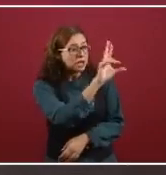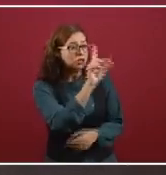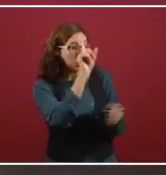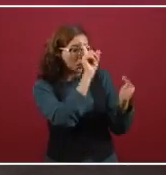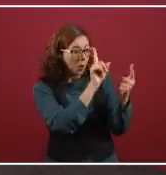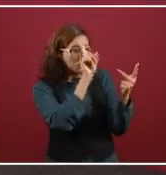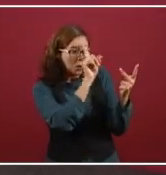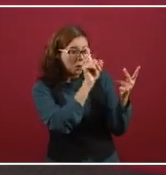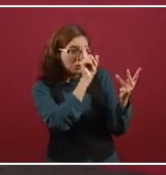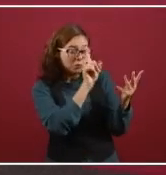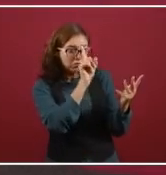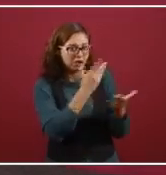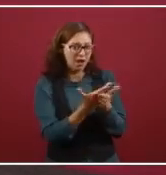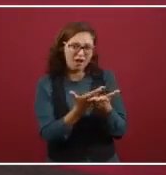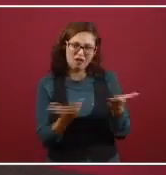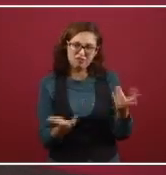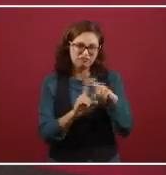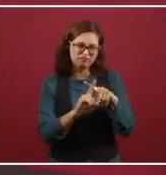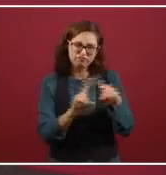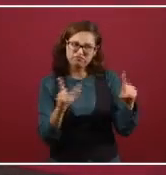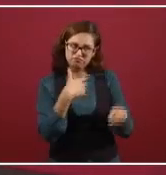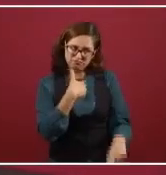ley.